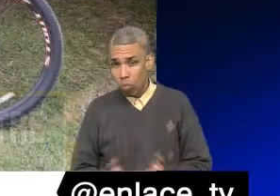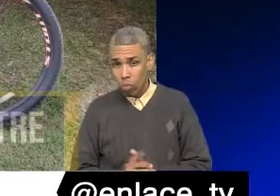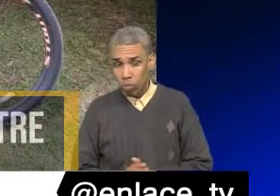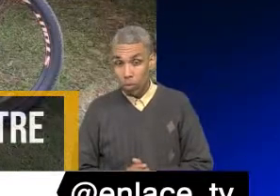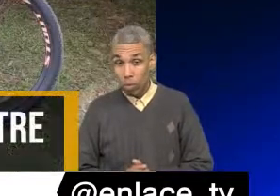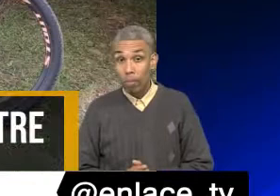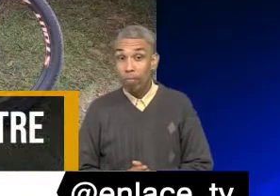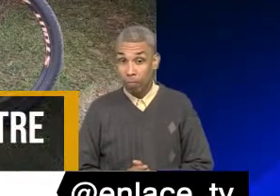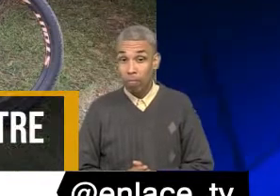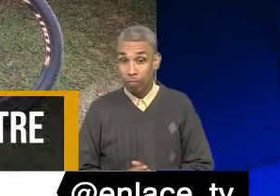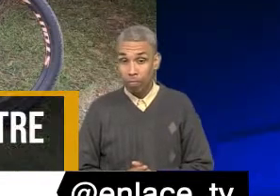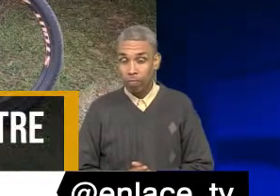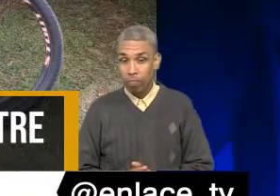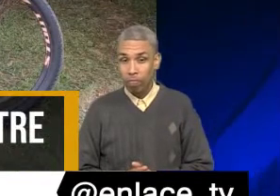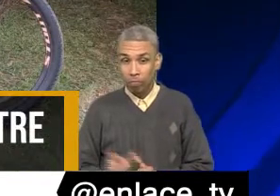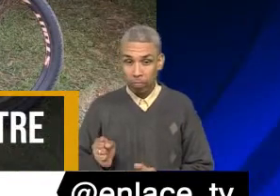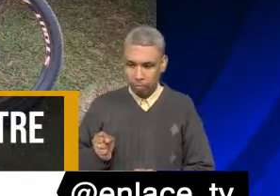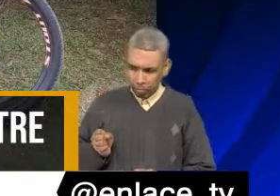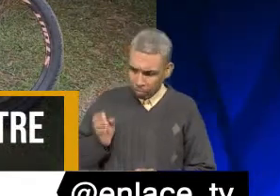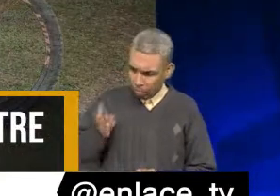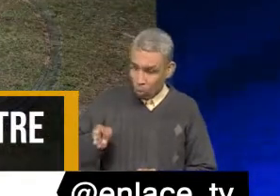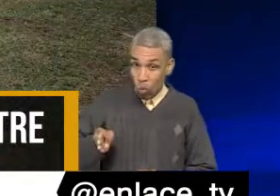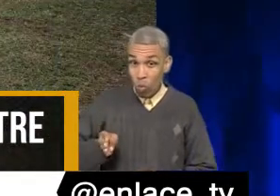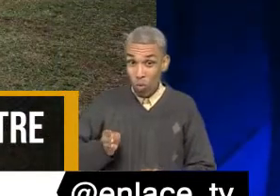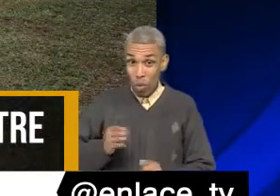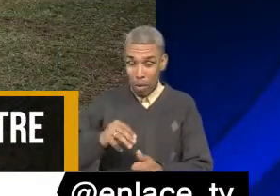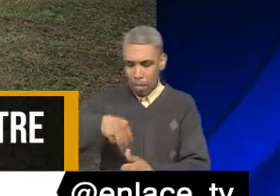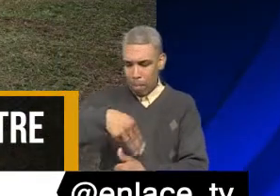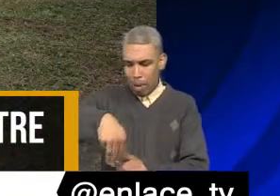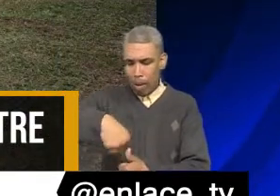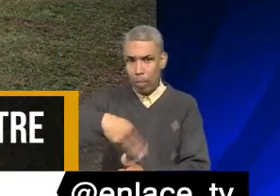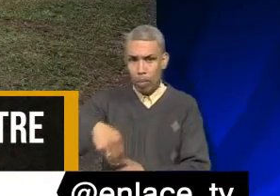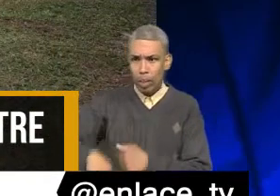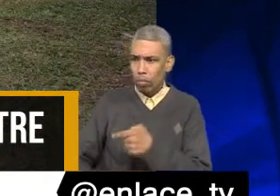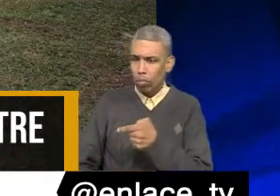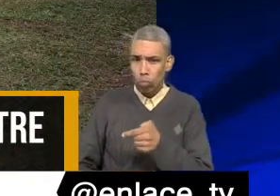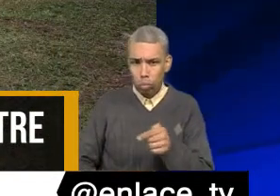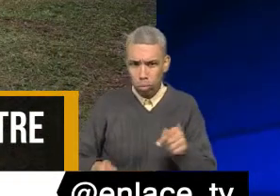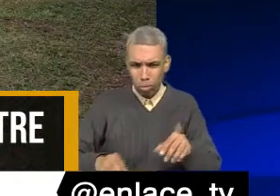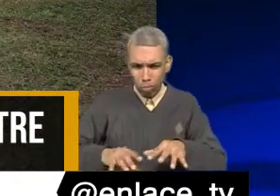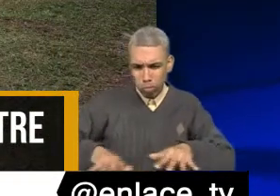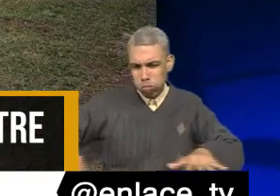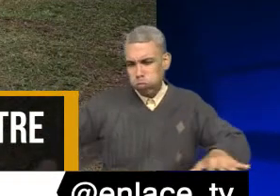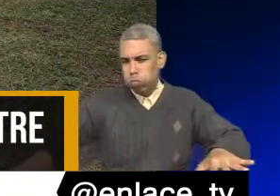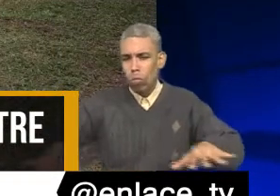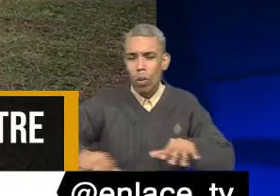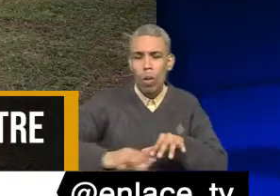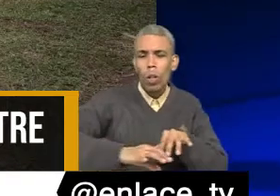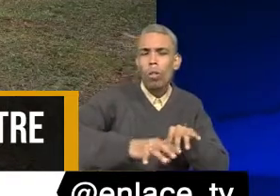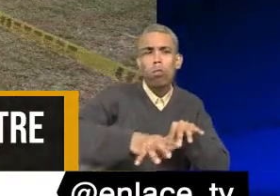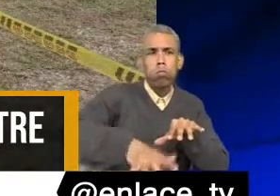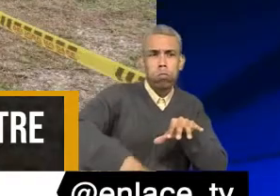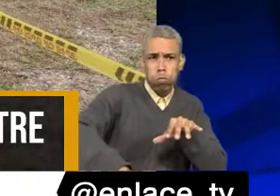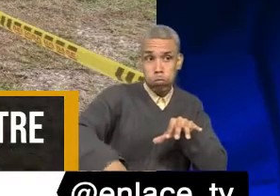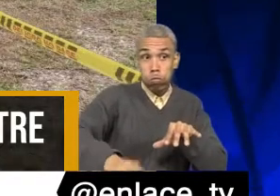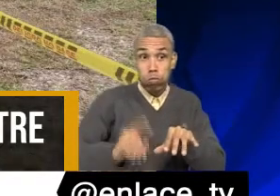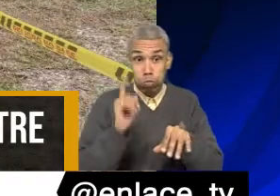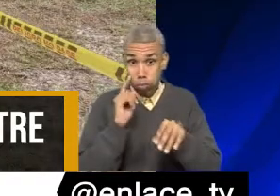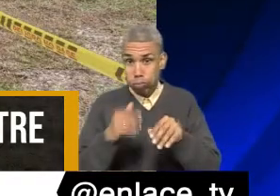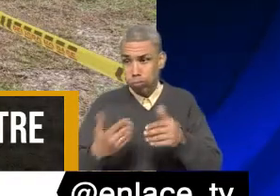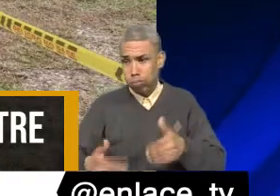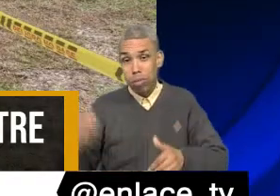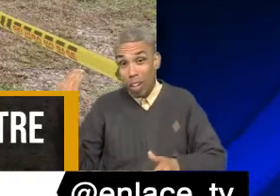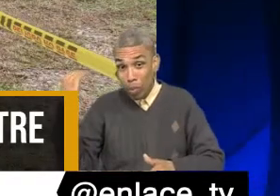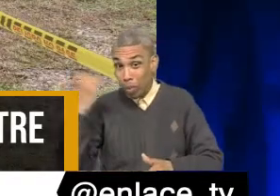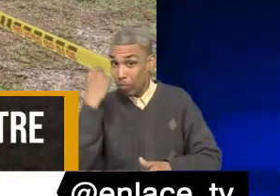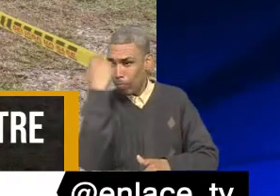este año en el club, una pista que es nueva, que se abrió al público en el mes de septiembre, cuando hicimos el